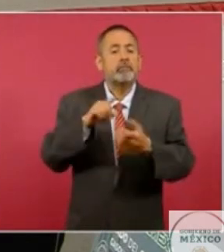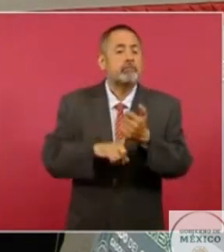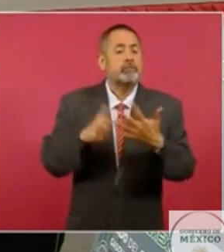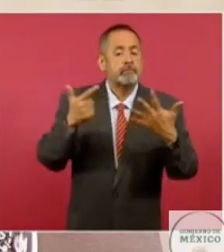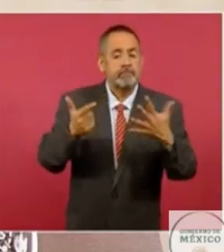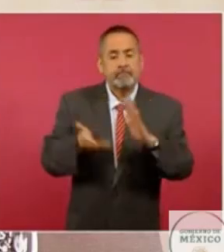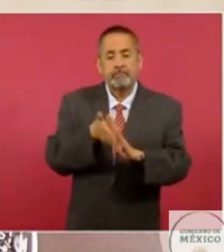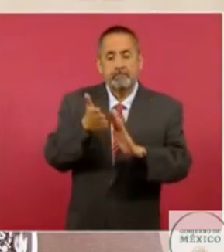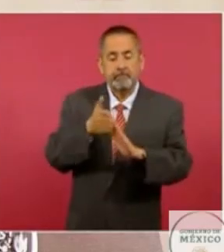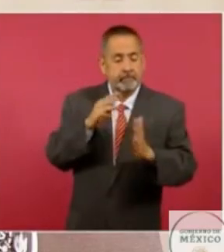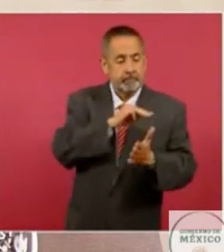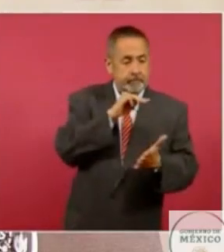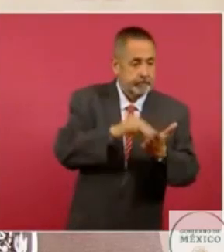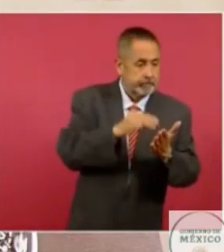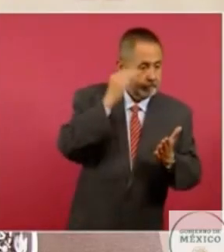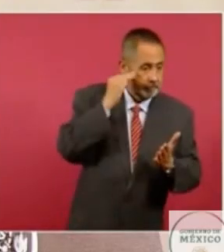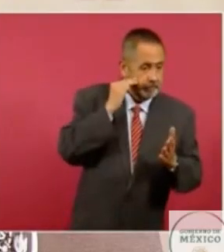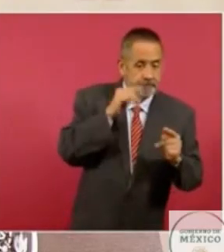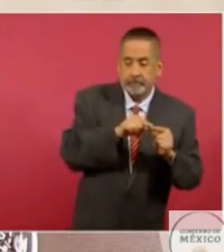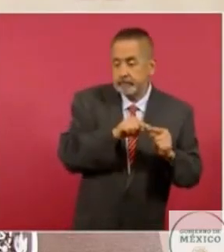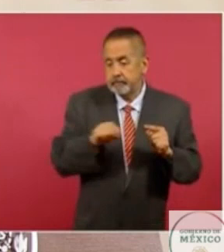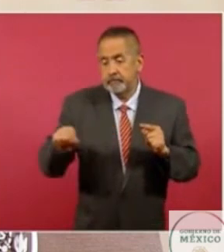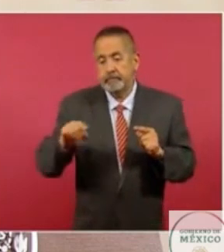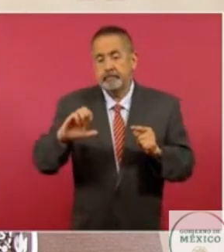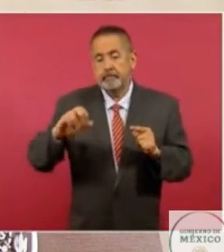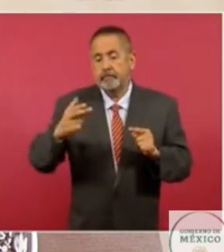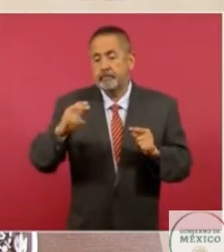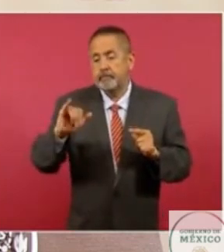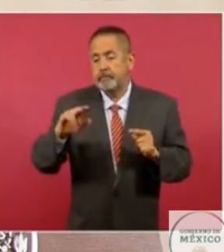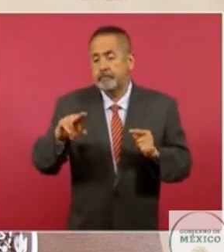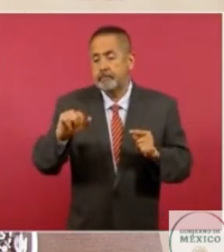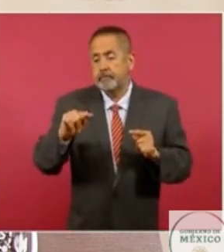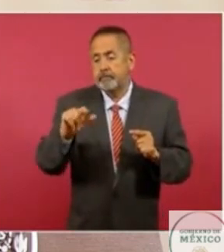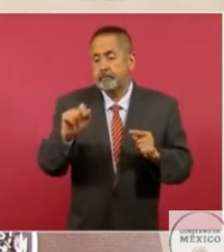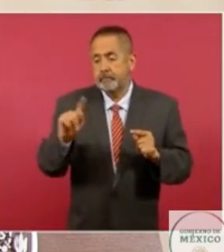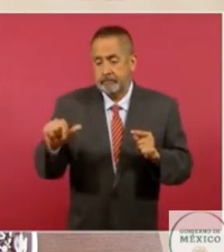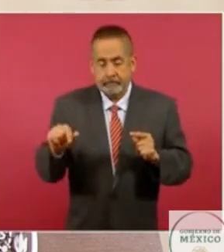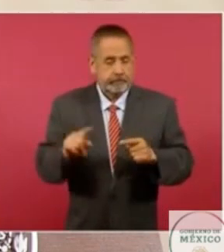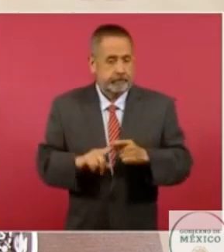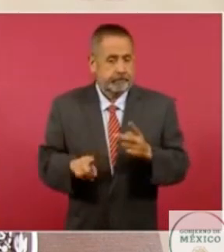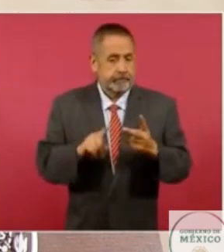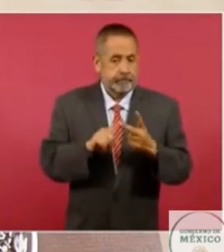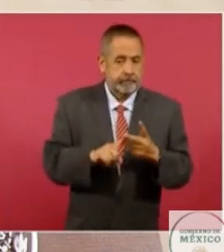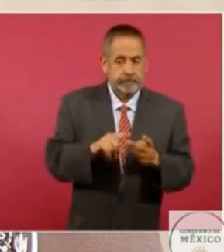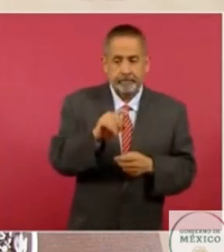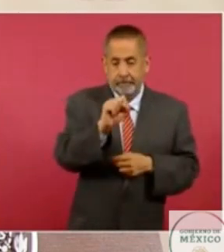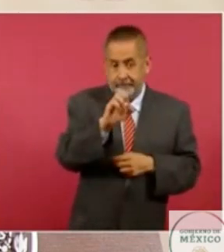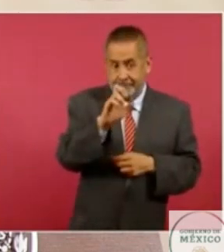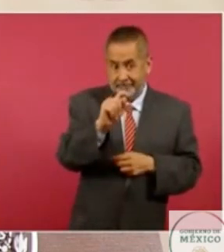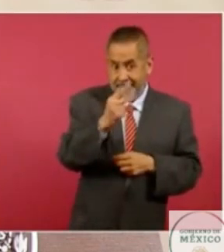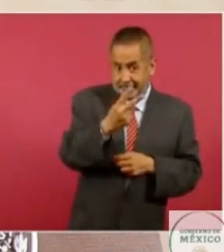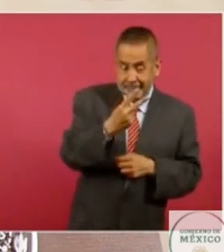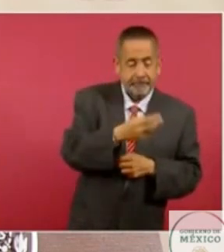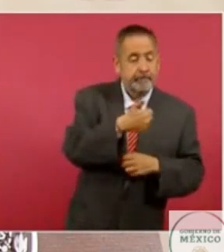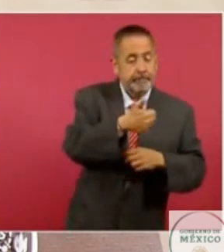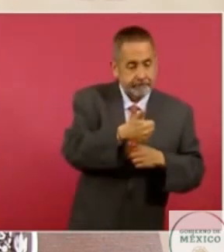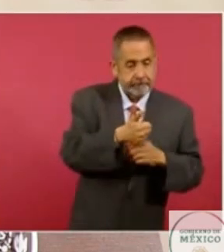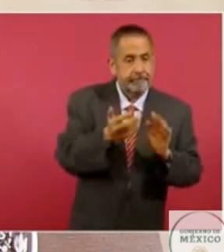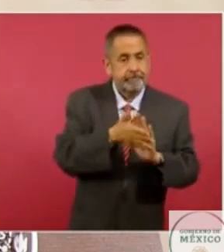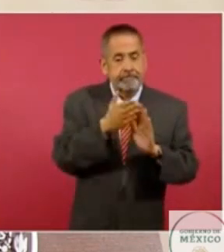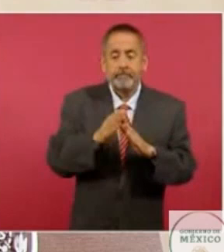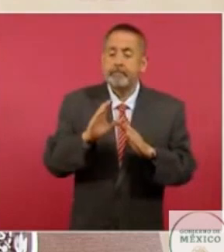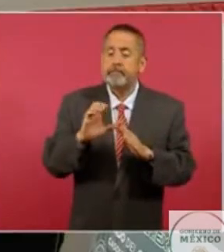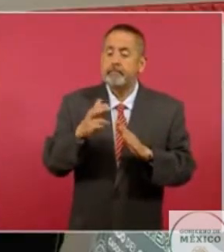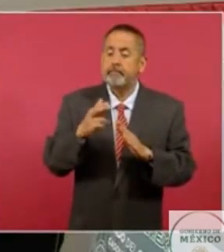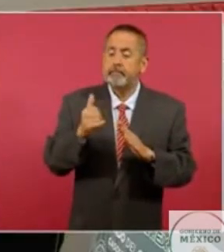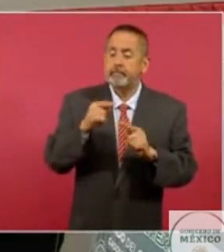la ciudad de Mérida y Chichén Itzá. El paquete SET 2, 6 obras entre Chichén Itzá